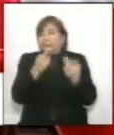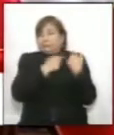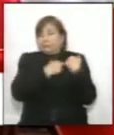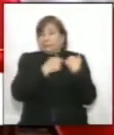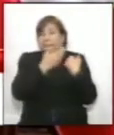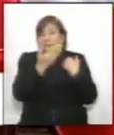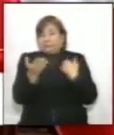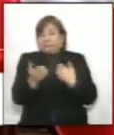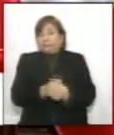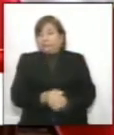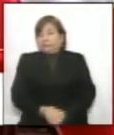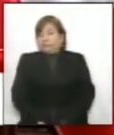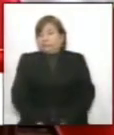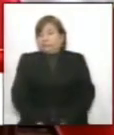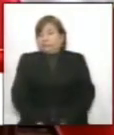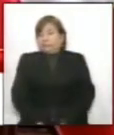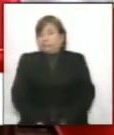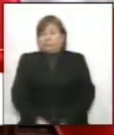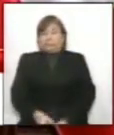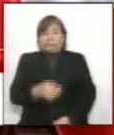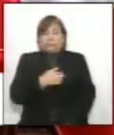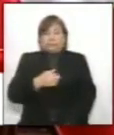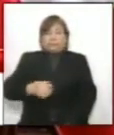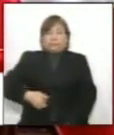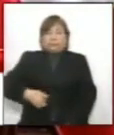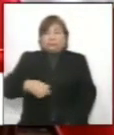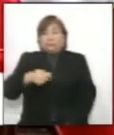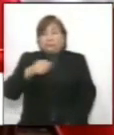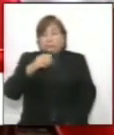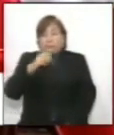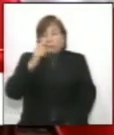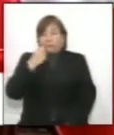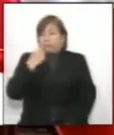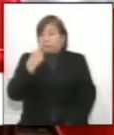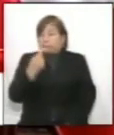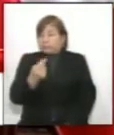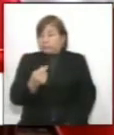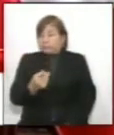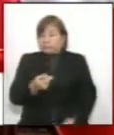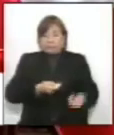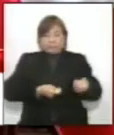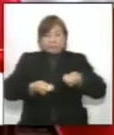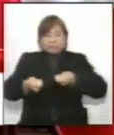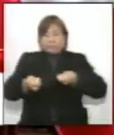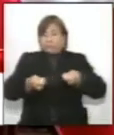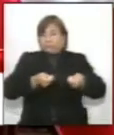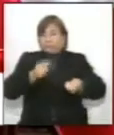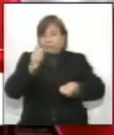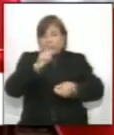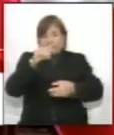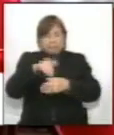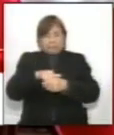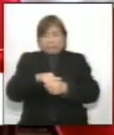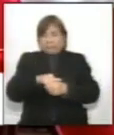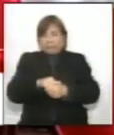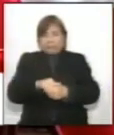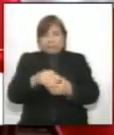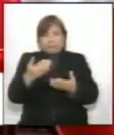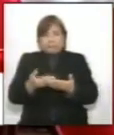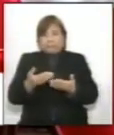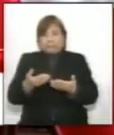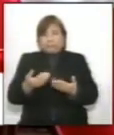ellos. El presidente del Congreso lo que hace es dirigir el Congreso, él no dirige los votos. Y en